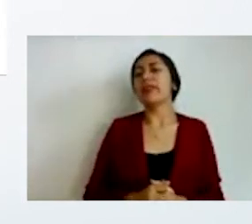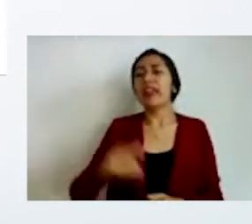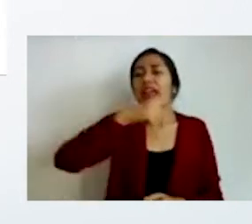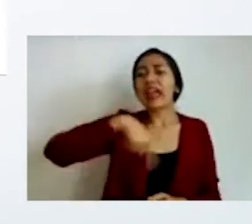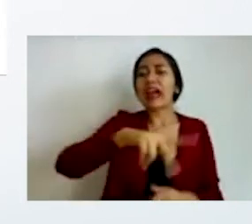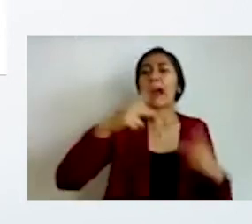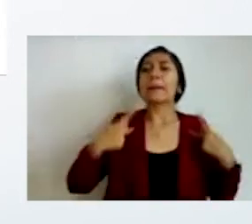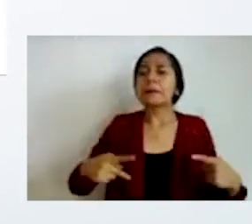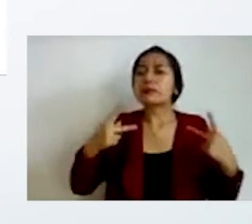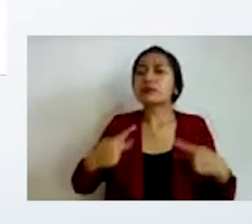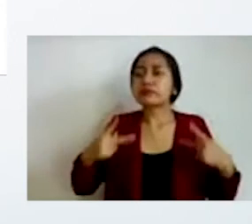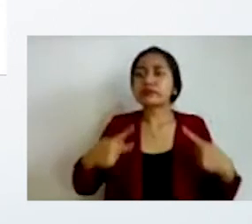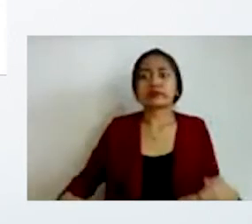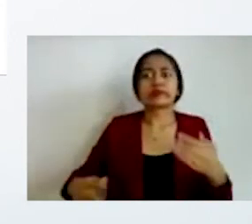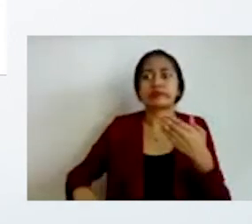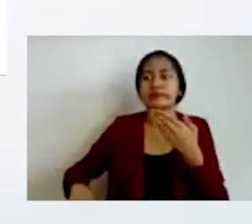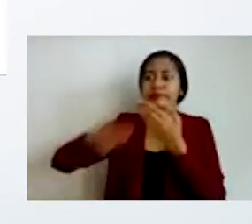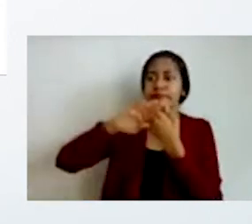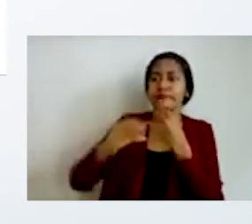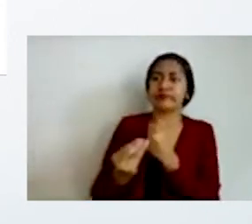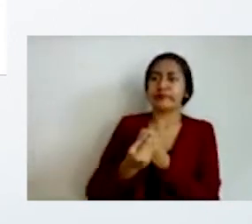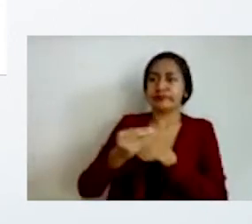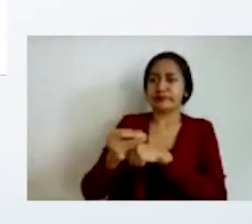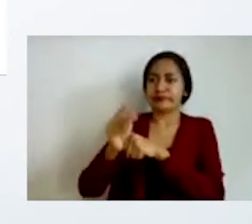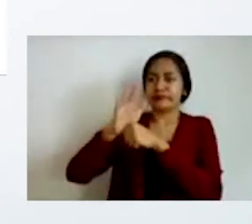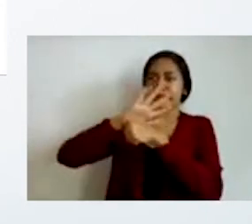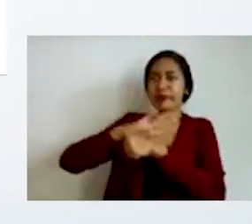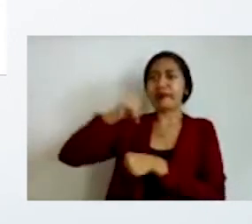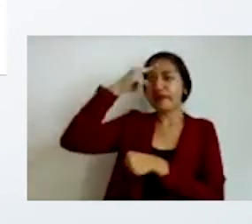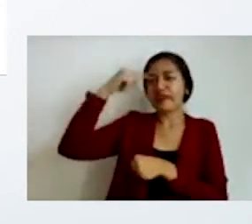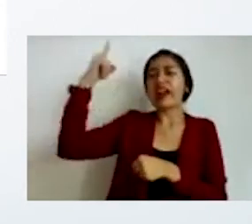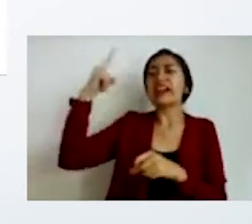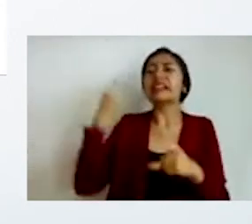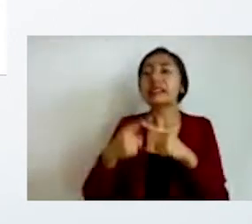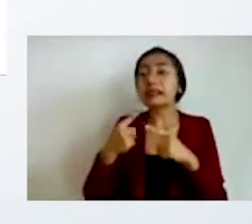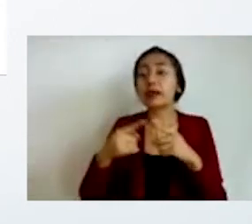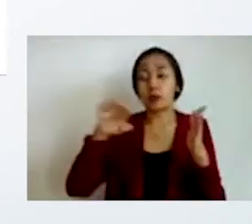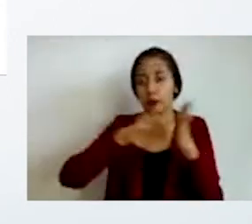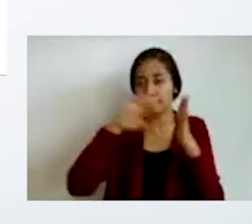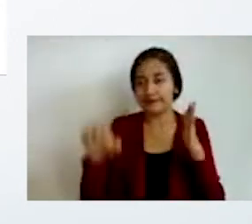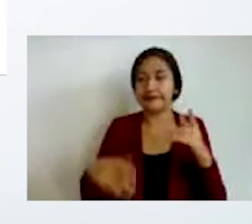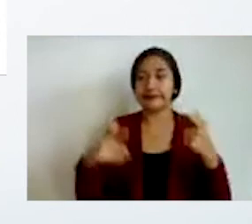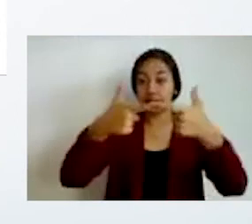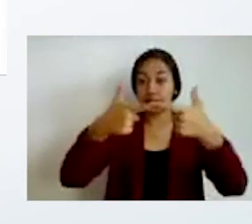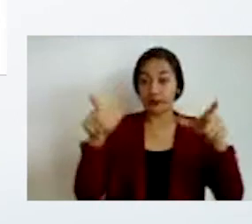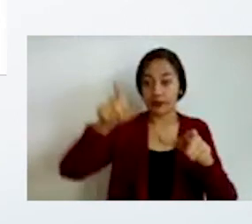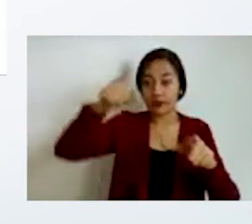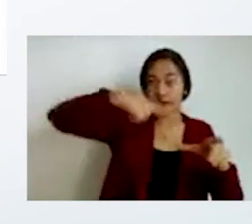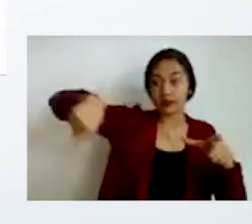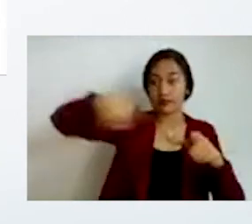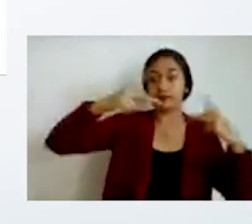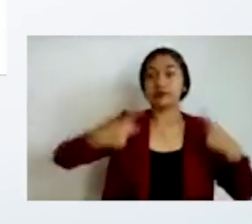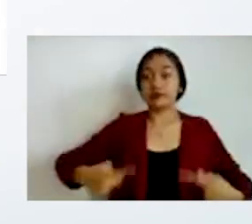afectadas. Si un grupo social está formado por, en este caso, de la